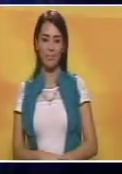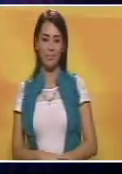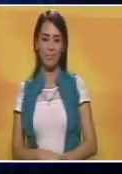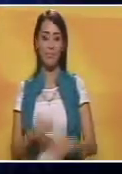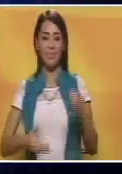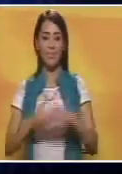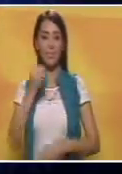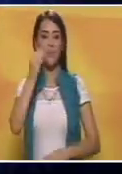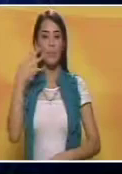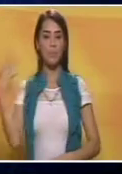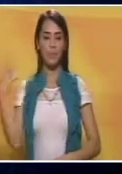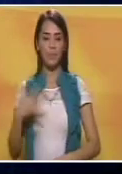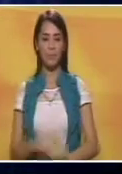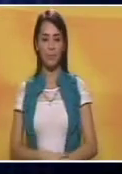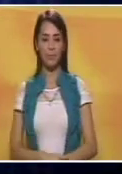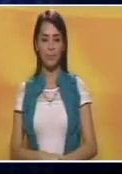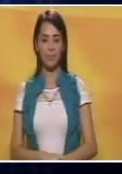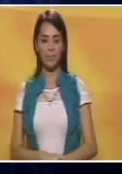y